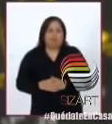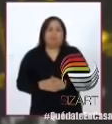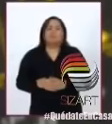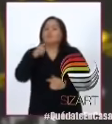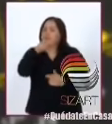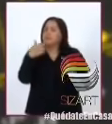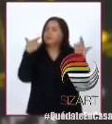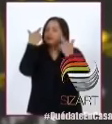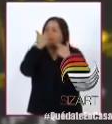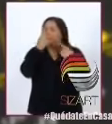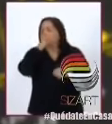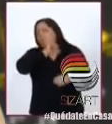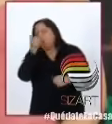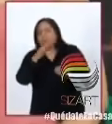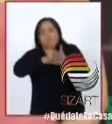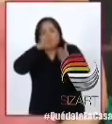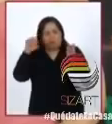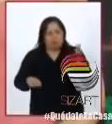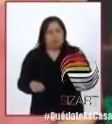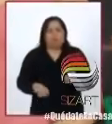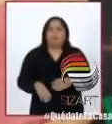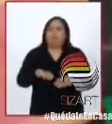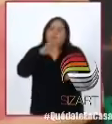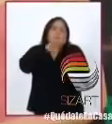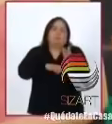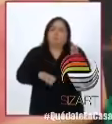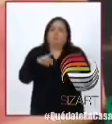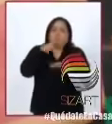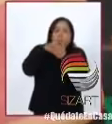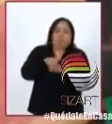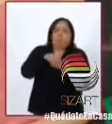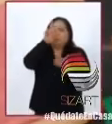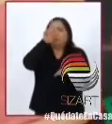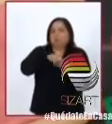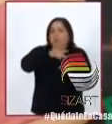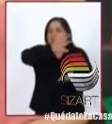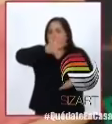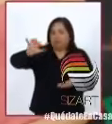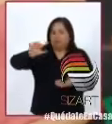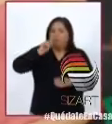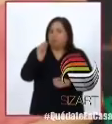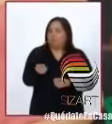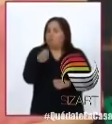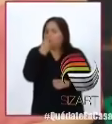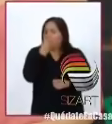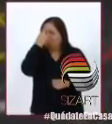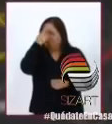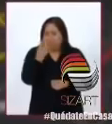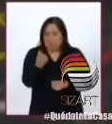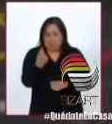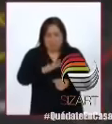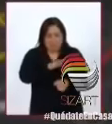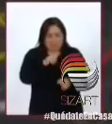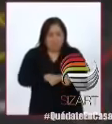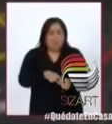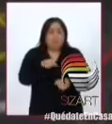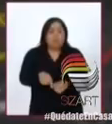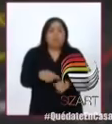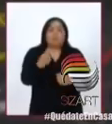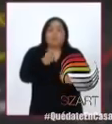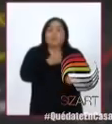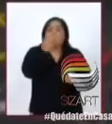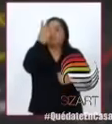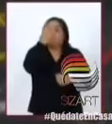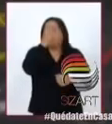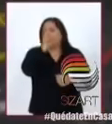Analicemos un último ejemplo. Un cargamento de 2.500 kilogramos de alimento para perro se repartirá entre